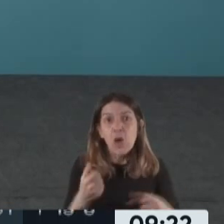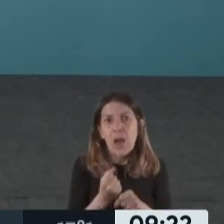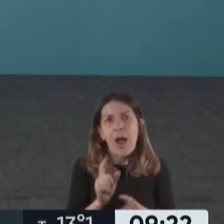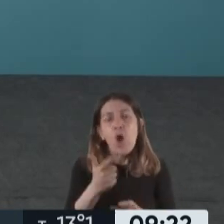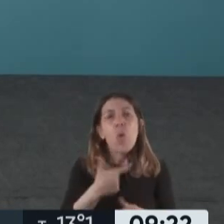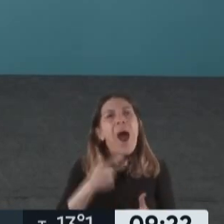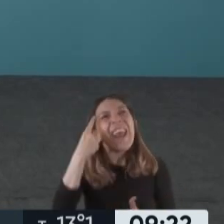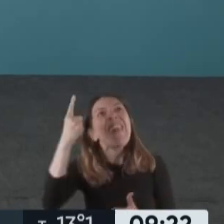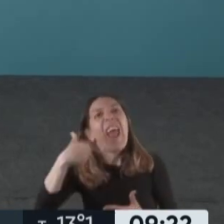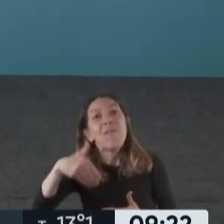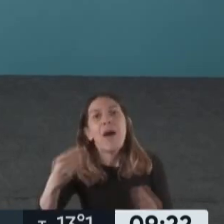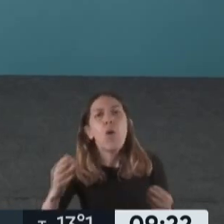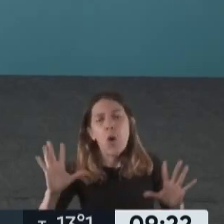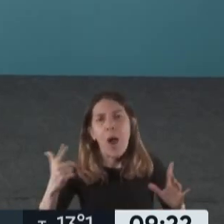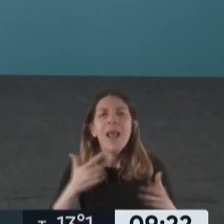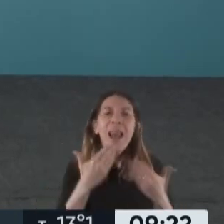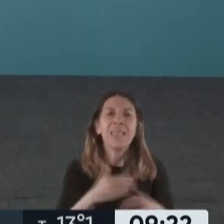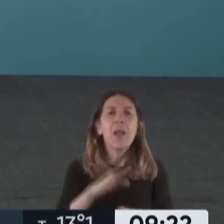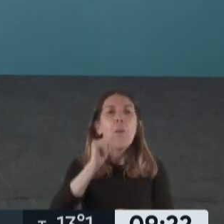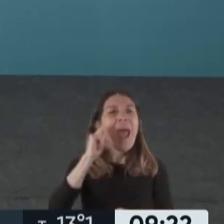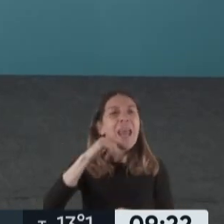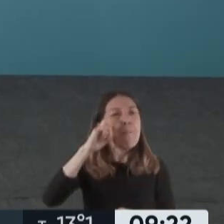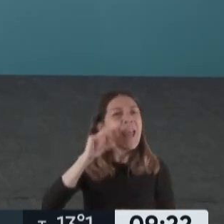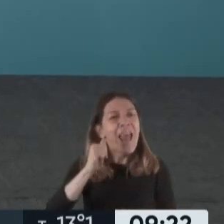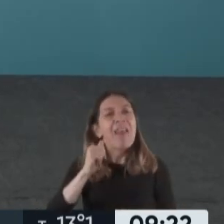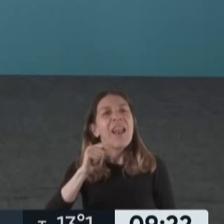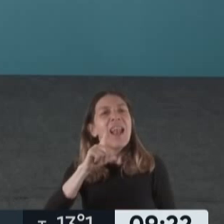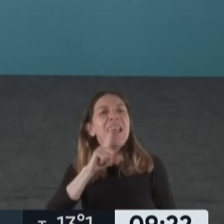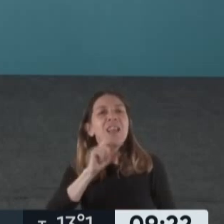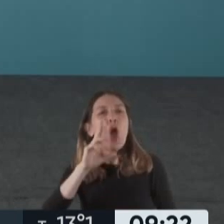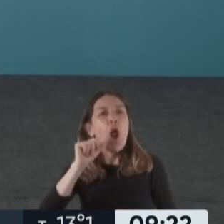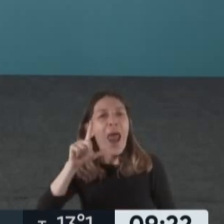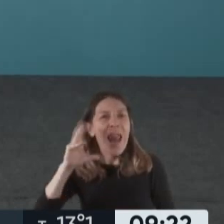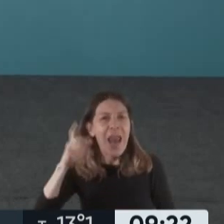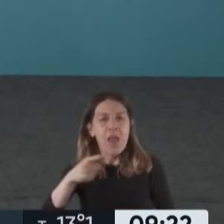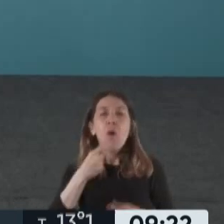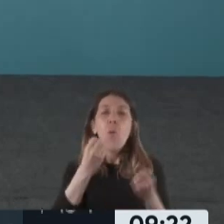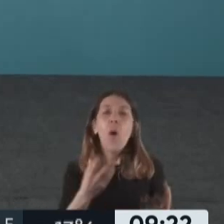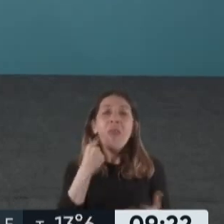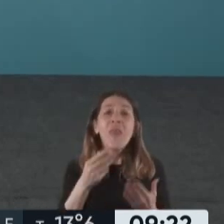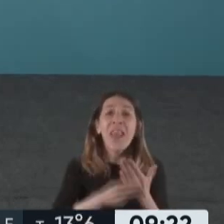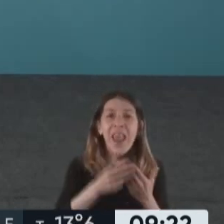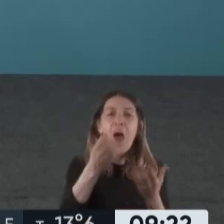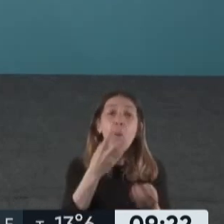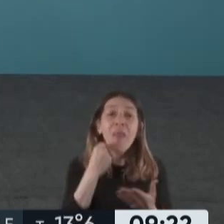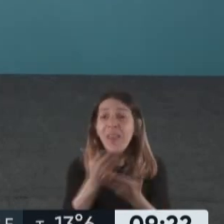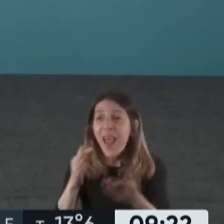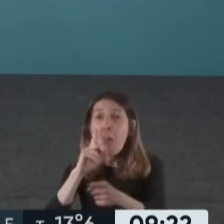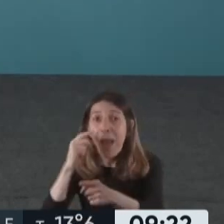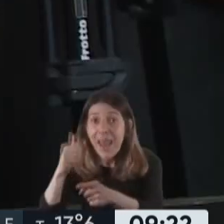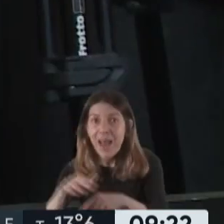Muchas gracias. Brian Beyer, El Litoral. ¿Qué tal, portavoz? Buen día. ¿Cómo le va, Brian? Buen día. Gracias,